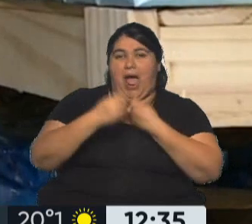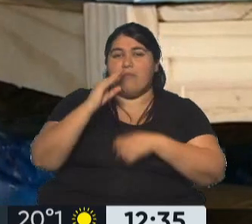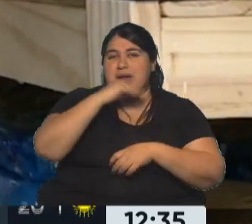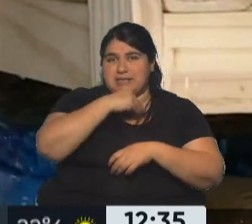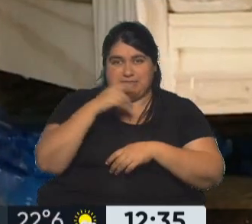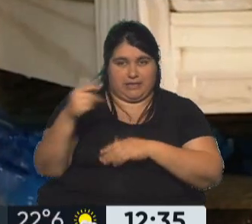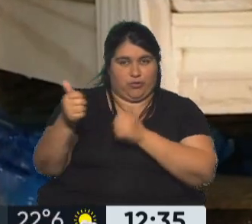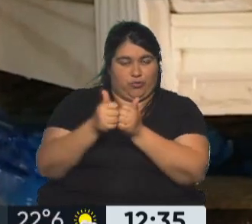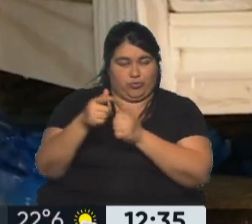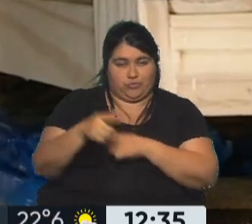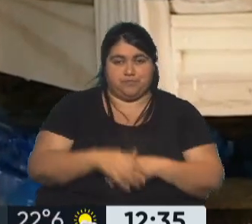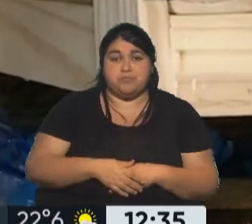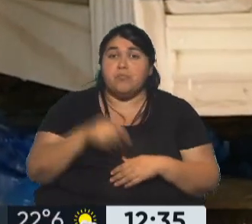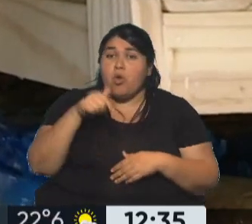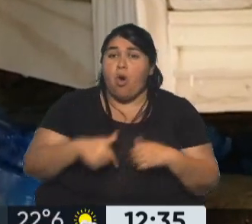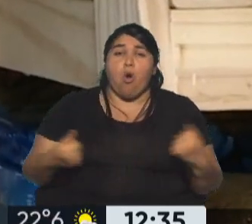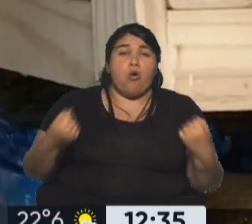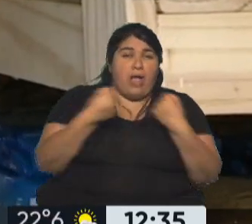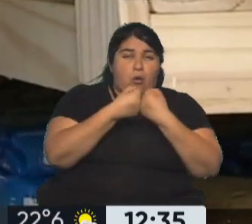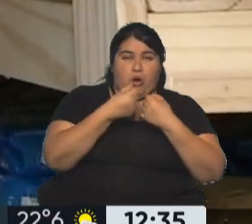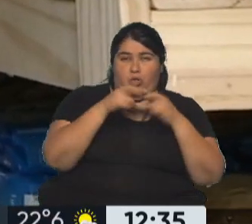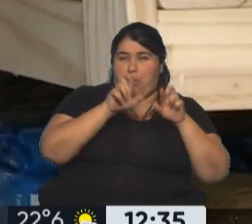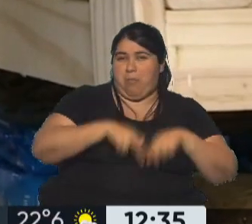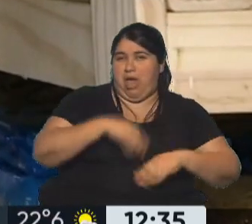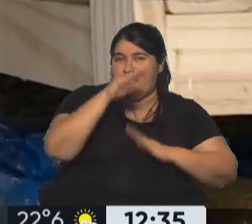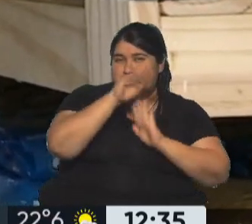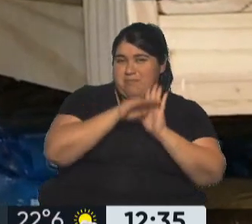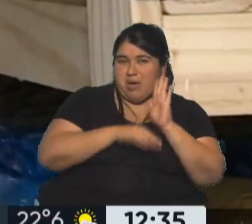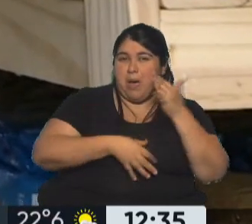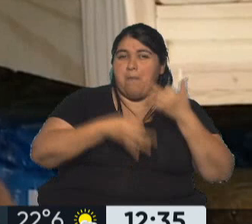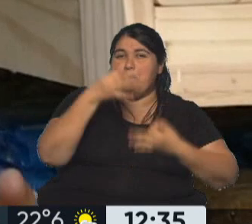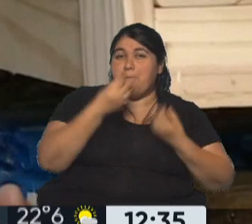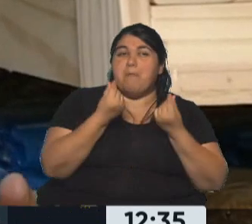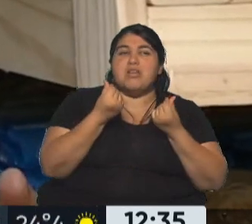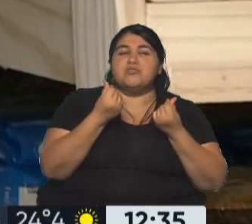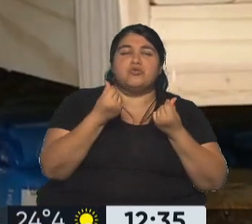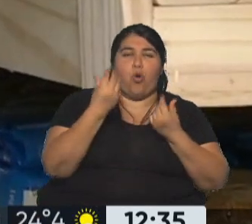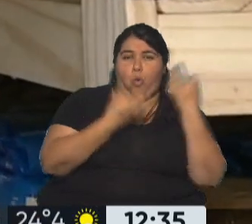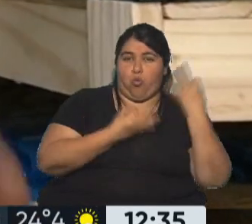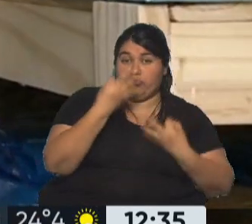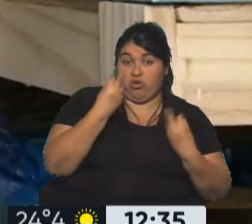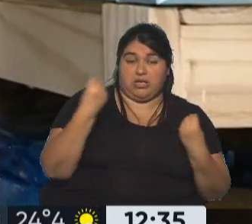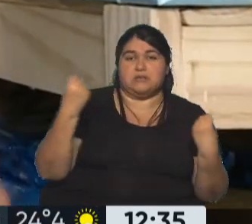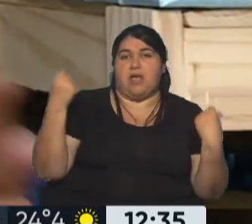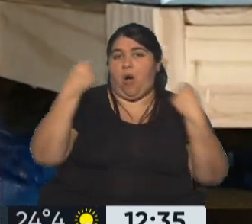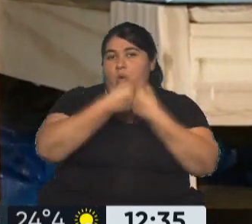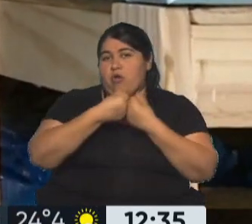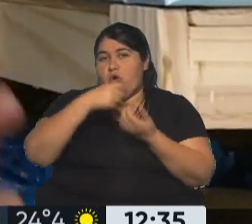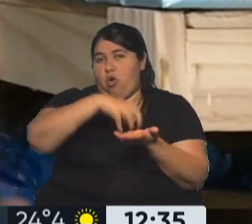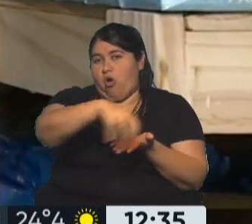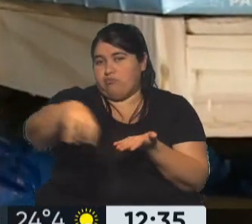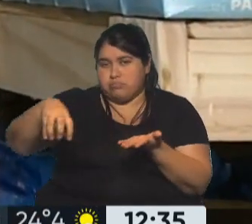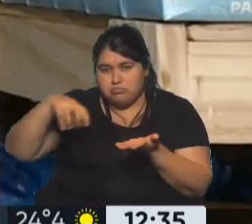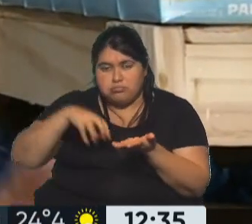finaliza el acuerdo de precio justos que es un acuerdo que hizo el Gobierno con diferentes prestadores es decir